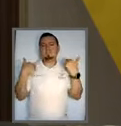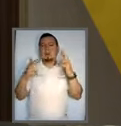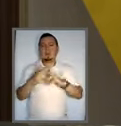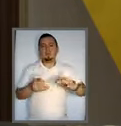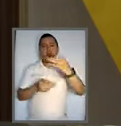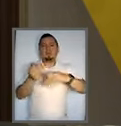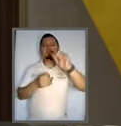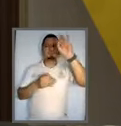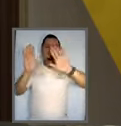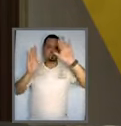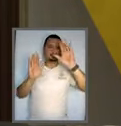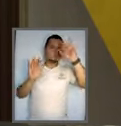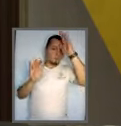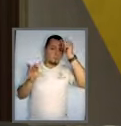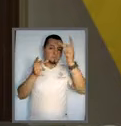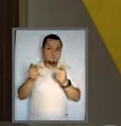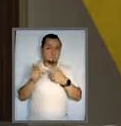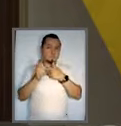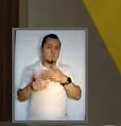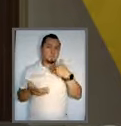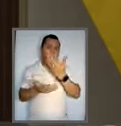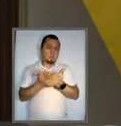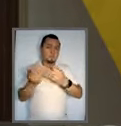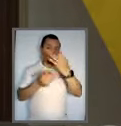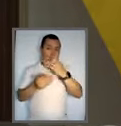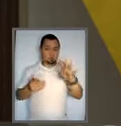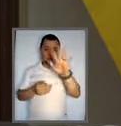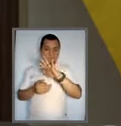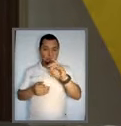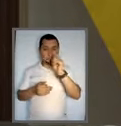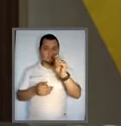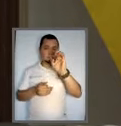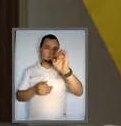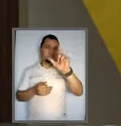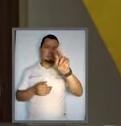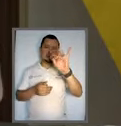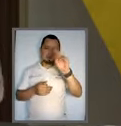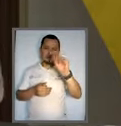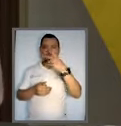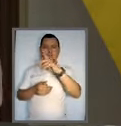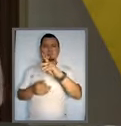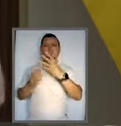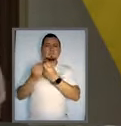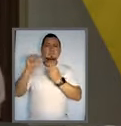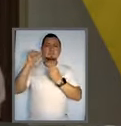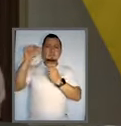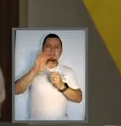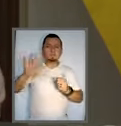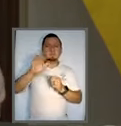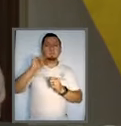maestras y los maestros del Estado, y por ello pues yo les pediría a los dos, Elpidio, por supuesto Arnoldo, si nos pueden